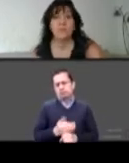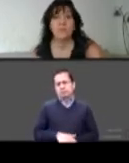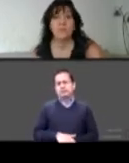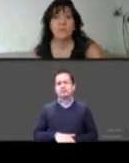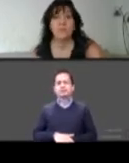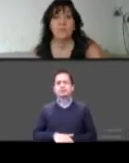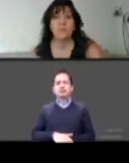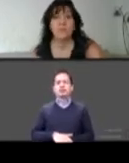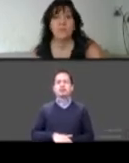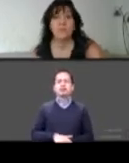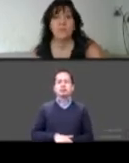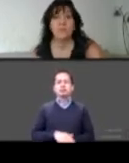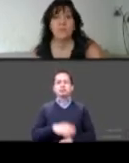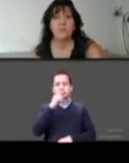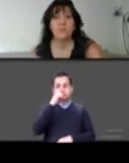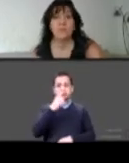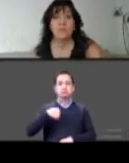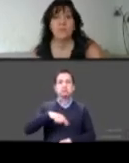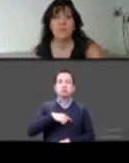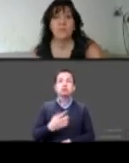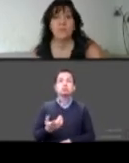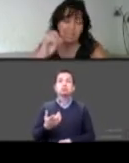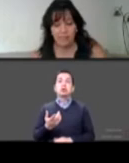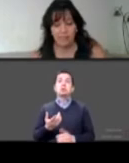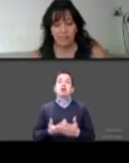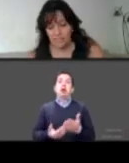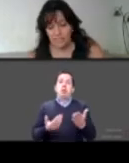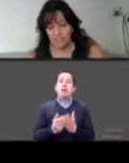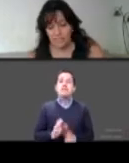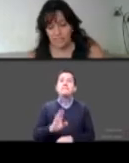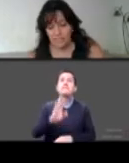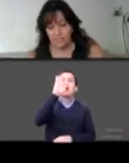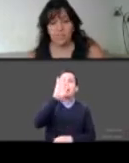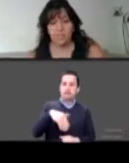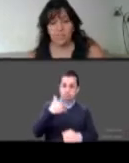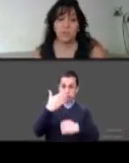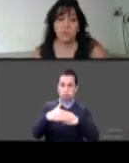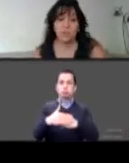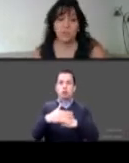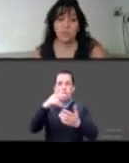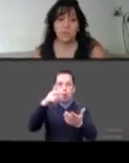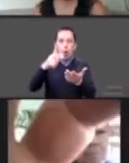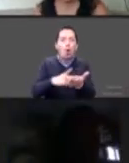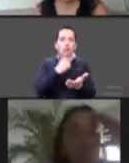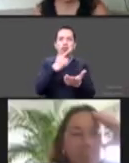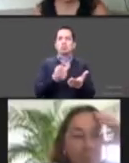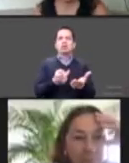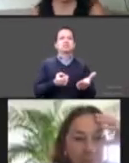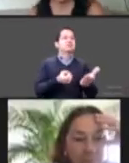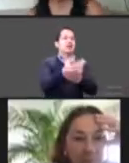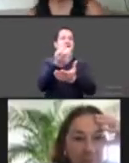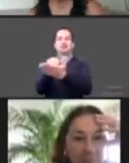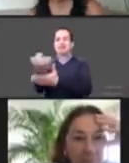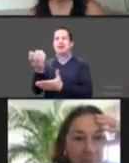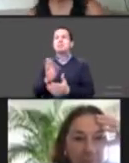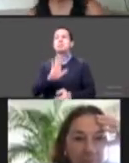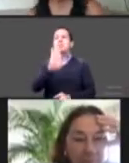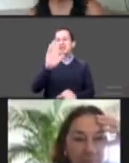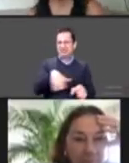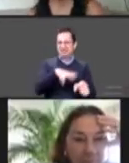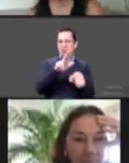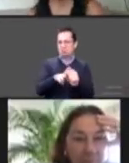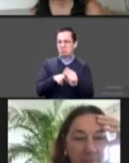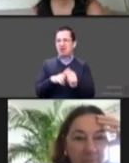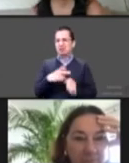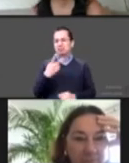con la posibilidad de regresar a la normalidad y pues ahora nos encontramos con este miedo a salir, a